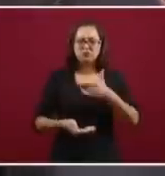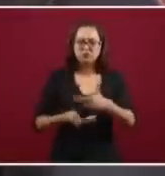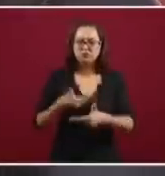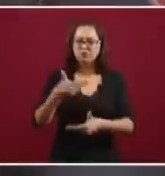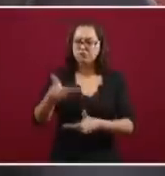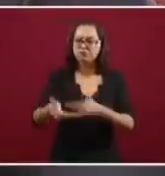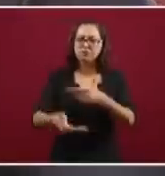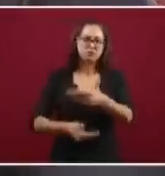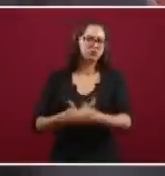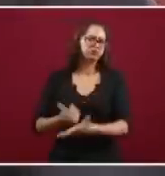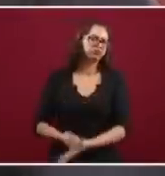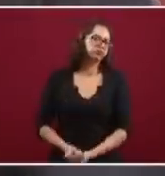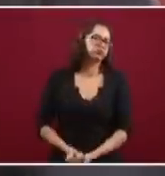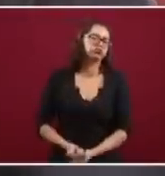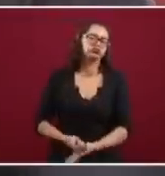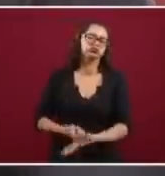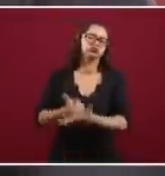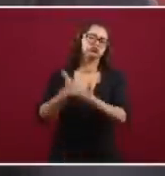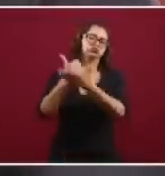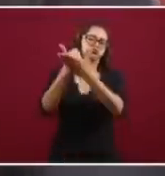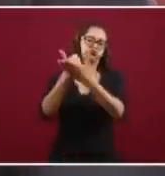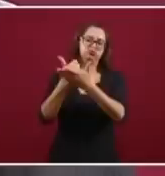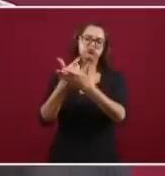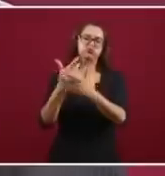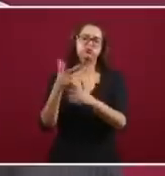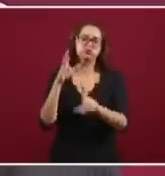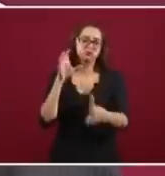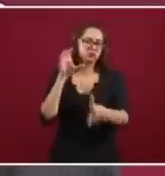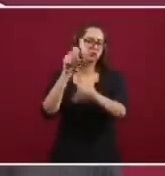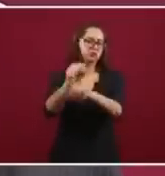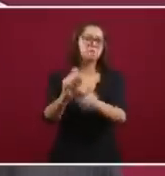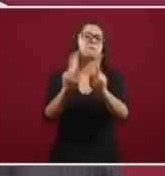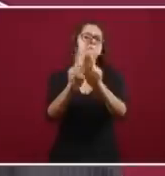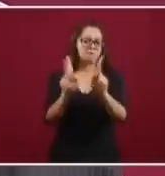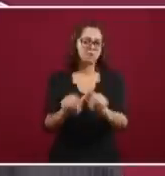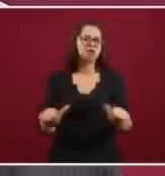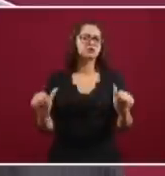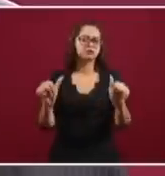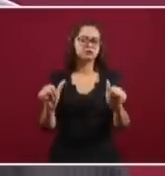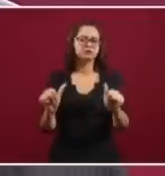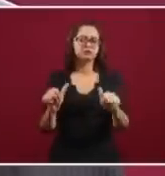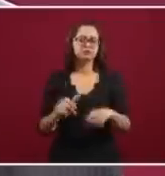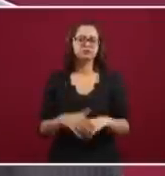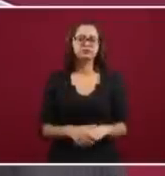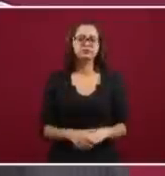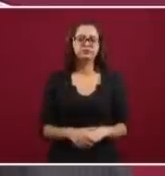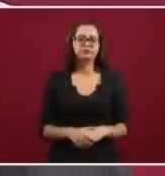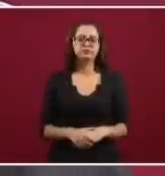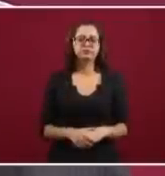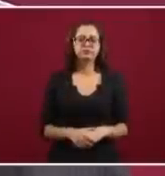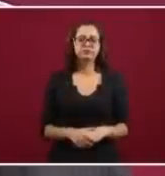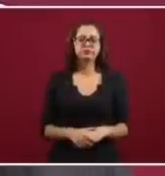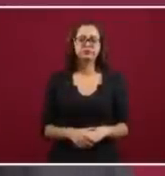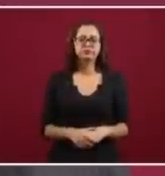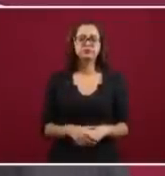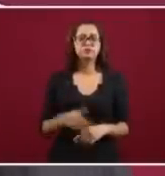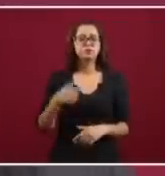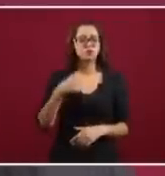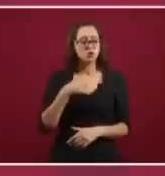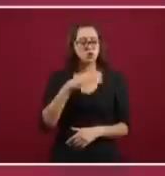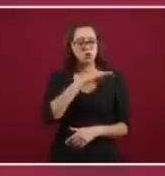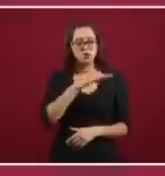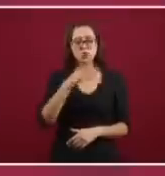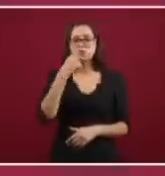a ayudarnos para conseguir la paz. Se los puedo decir en una frase